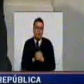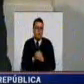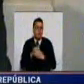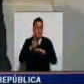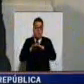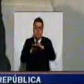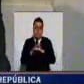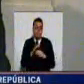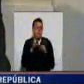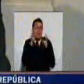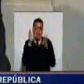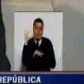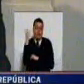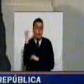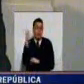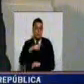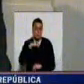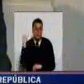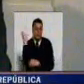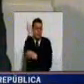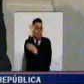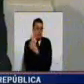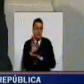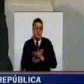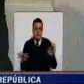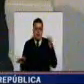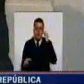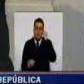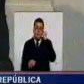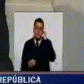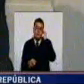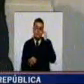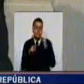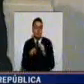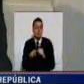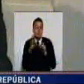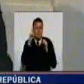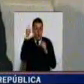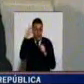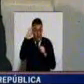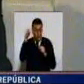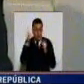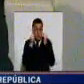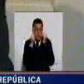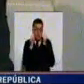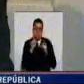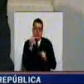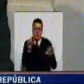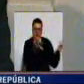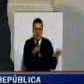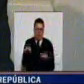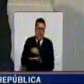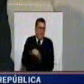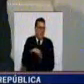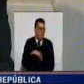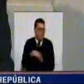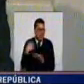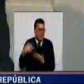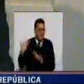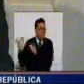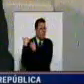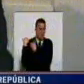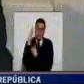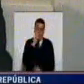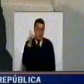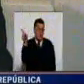Pésimo negocio para el país. Actuación inaceptable del gobierno. Por lo menos un gobierno de